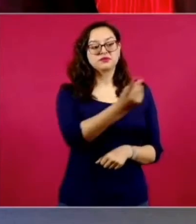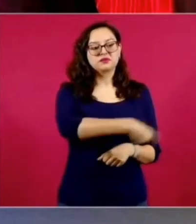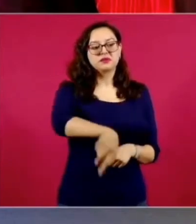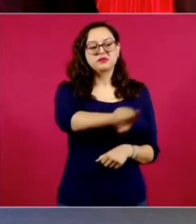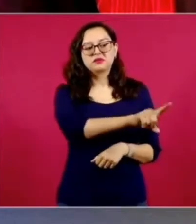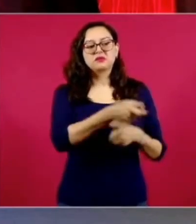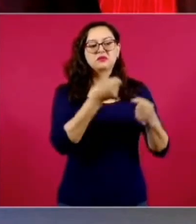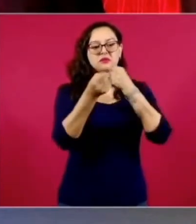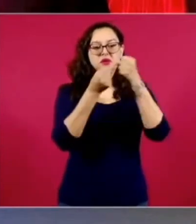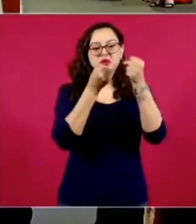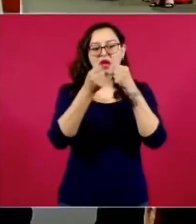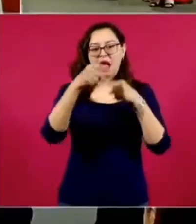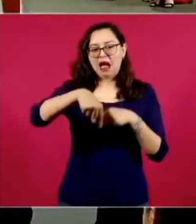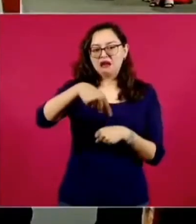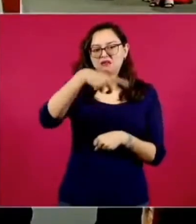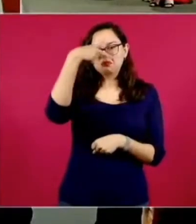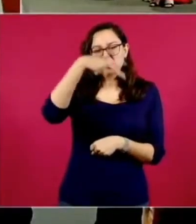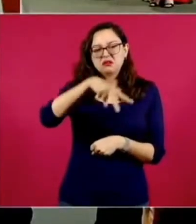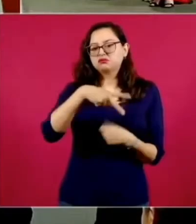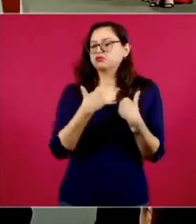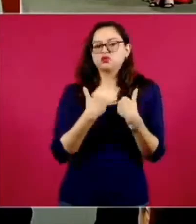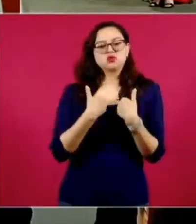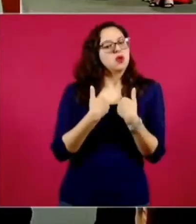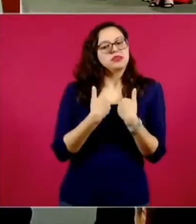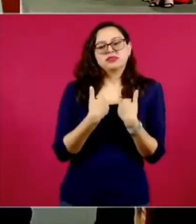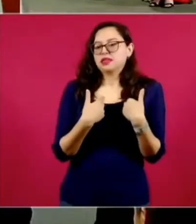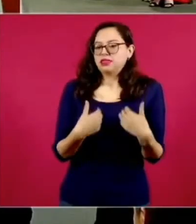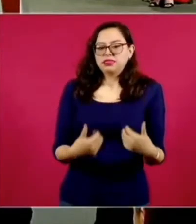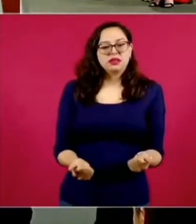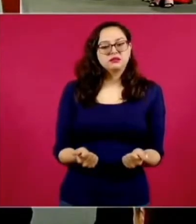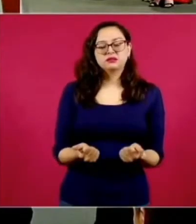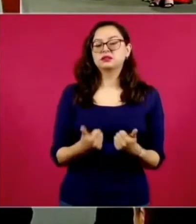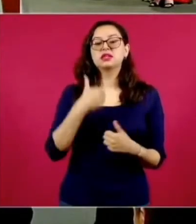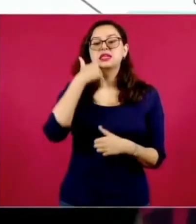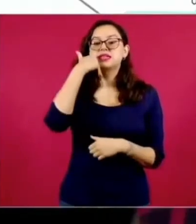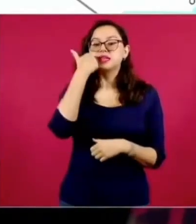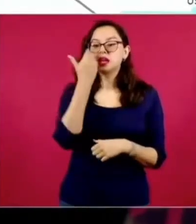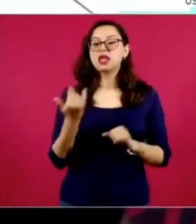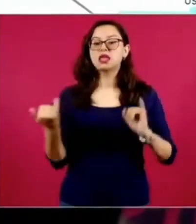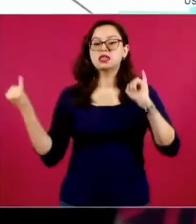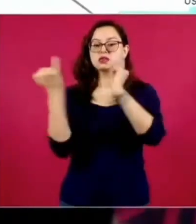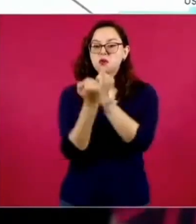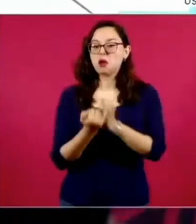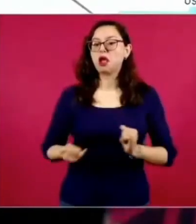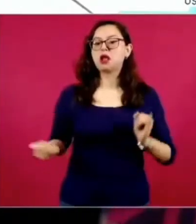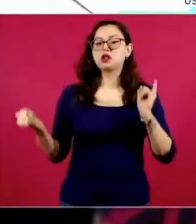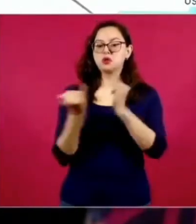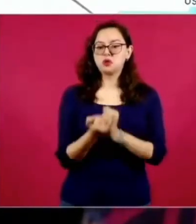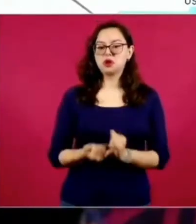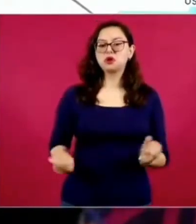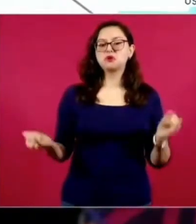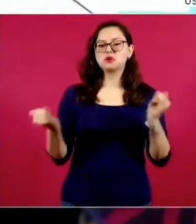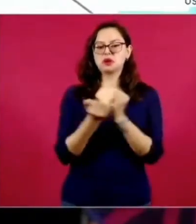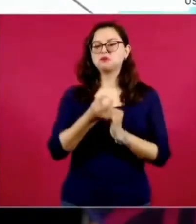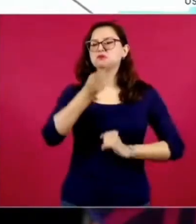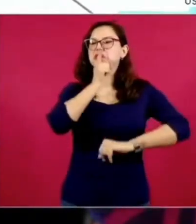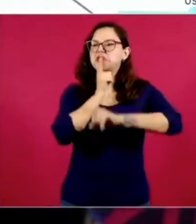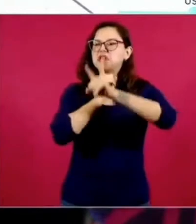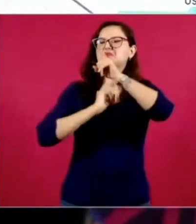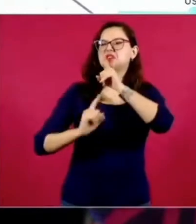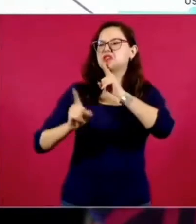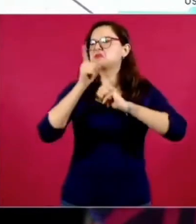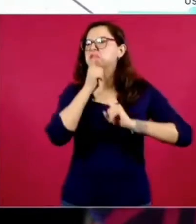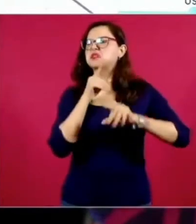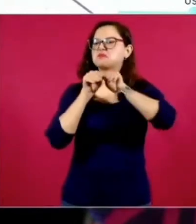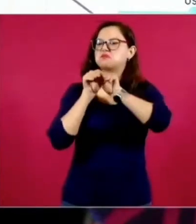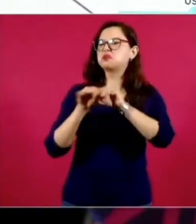el periodismo de antes, con la máxima de Lampa del periodismo de que la calumnia, cuando no